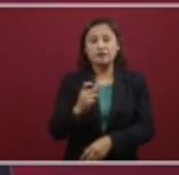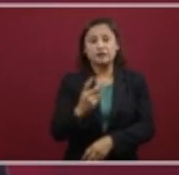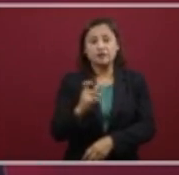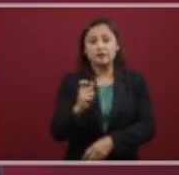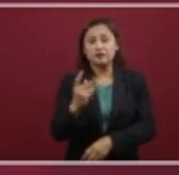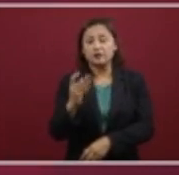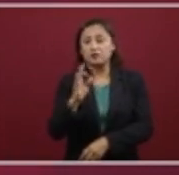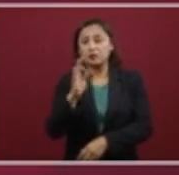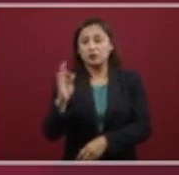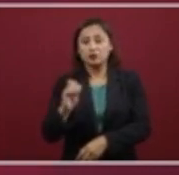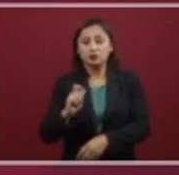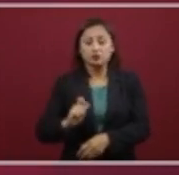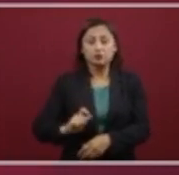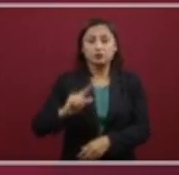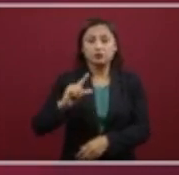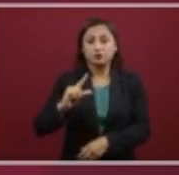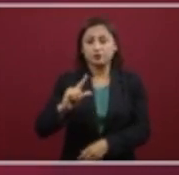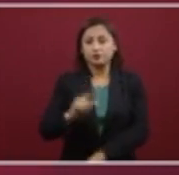23-24%.